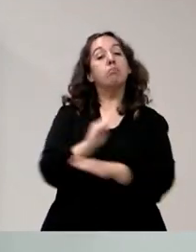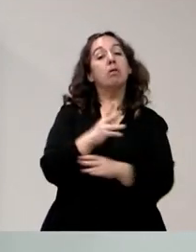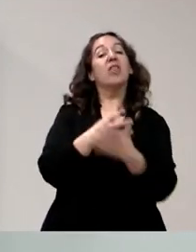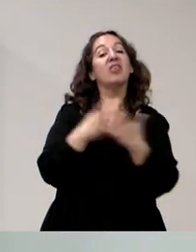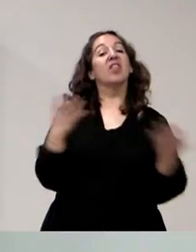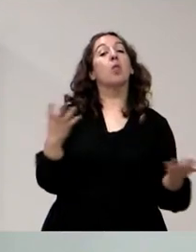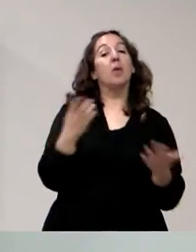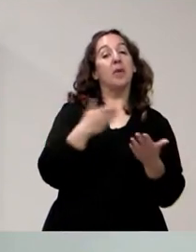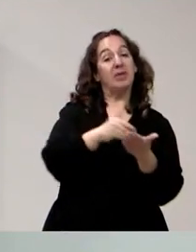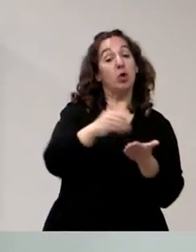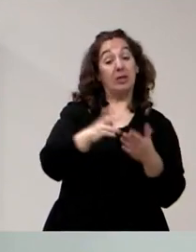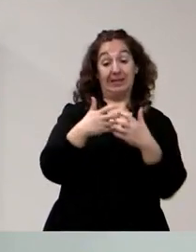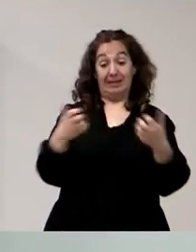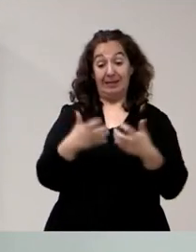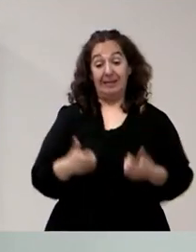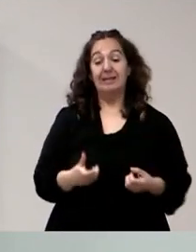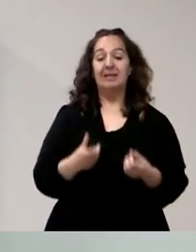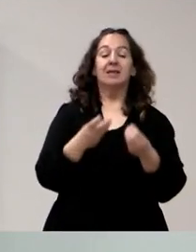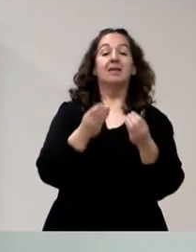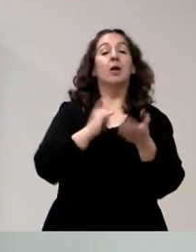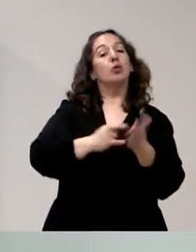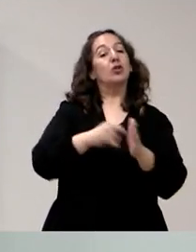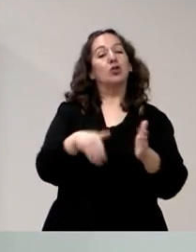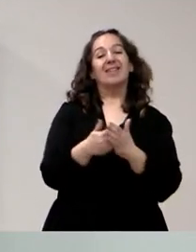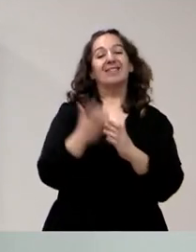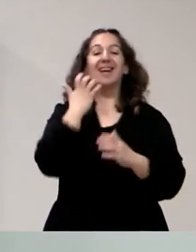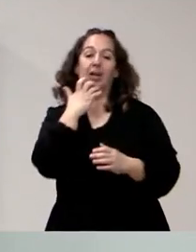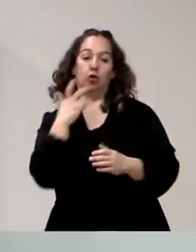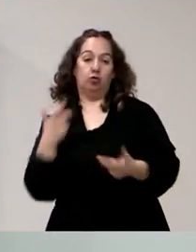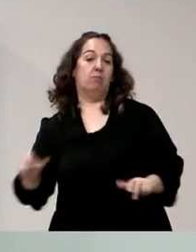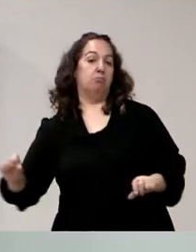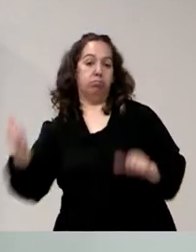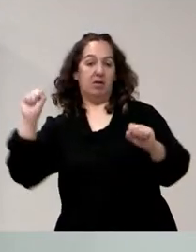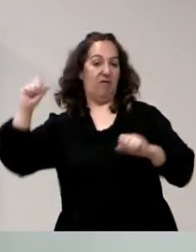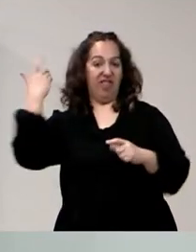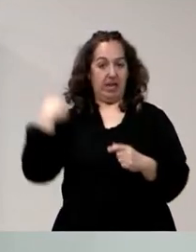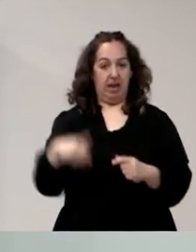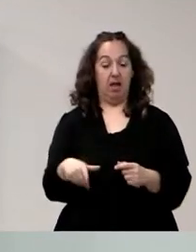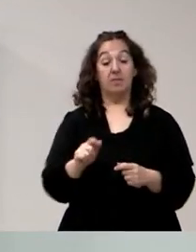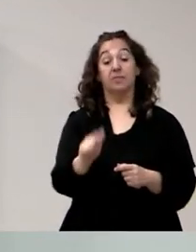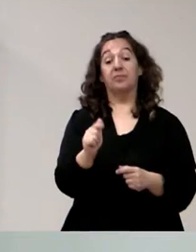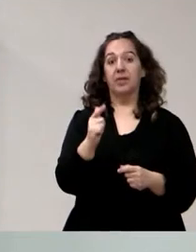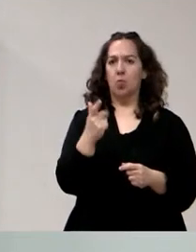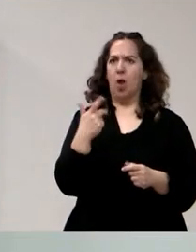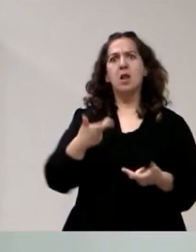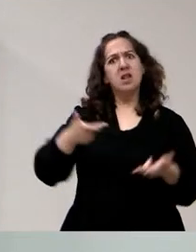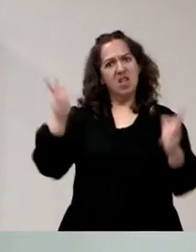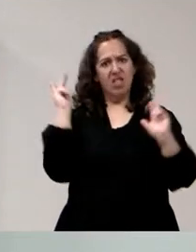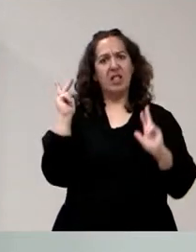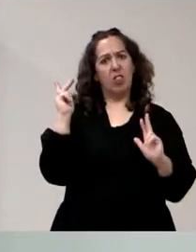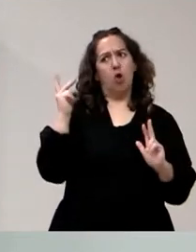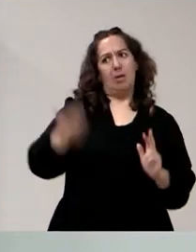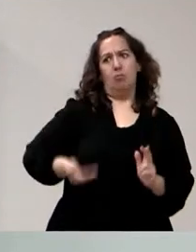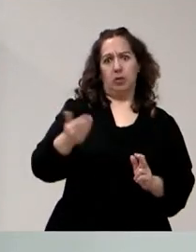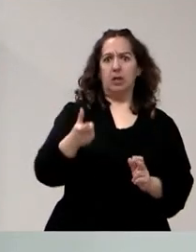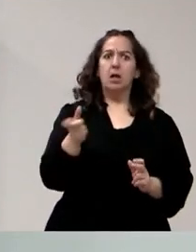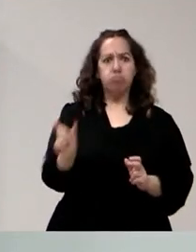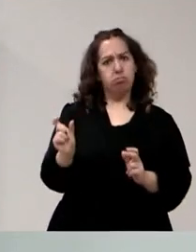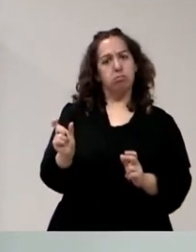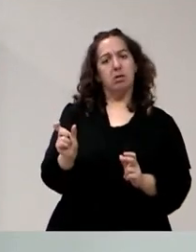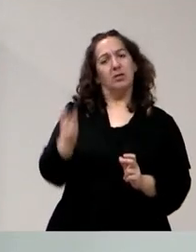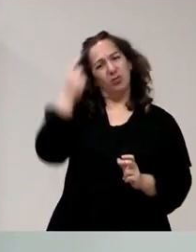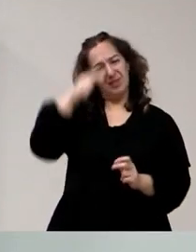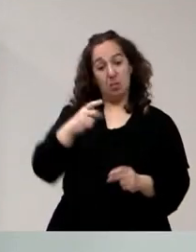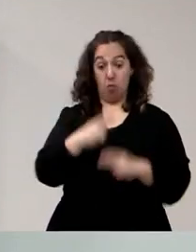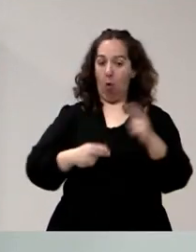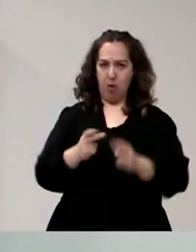redactar los proyectos hasta reinosa Quiero llamar la atención sobre el importe de la licitación de este proyecto imaginen la magnitud de